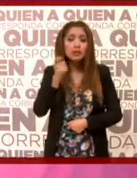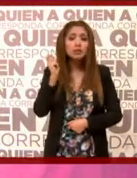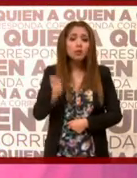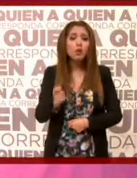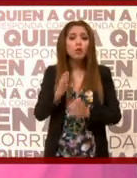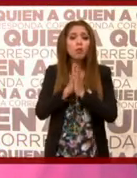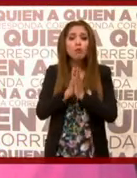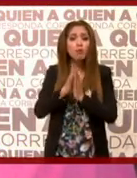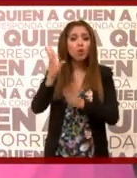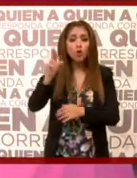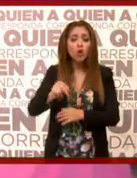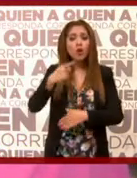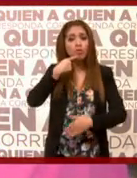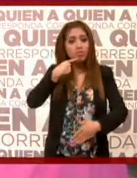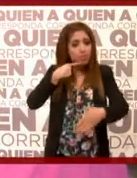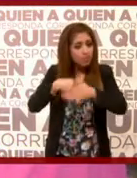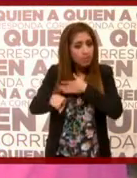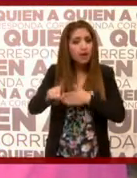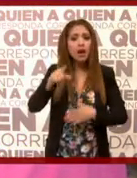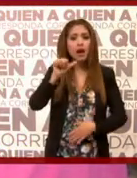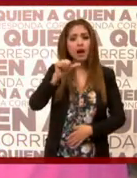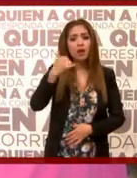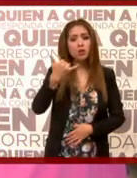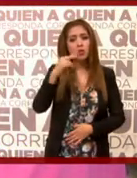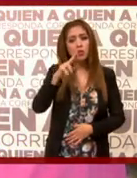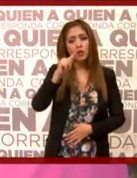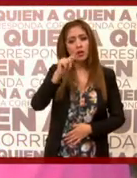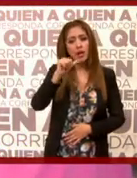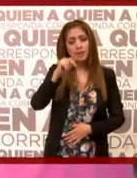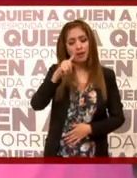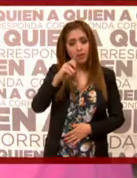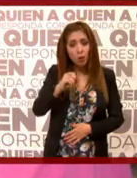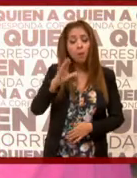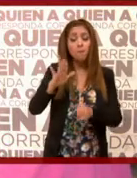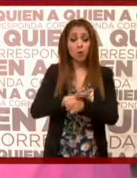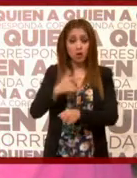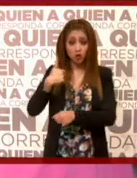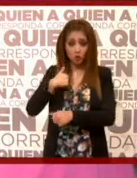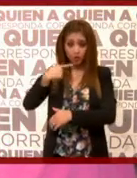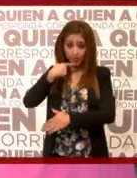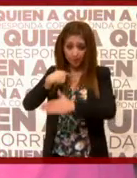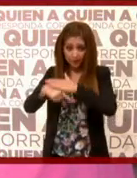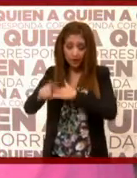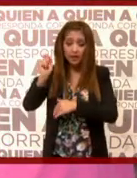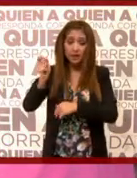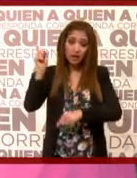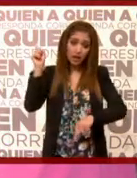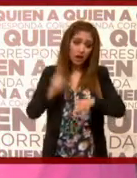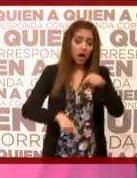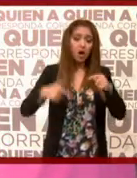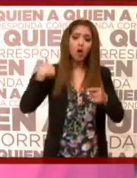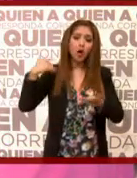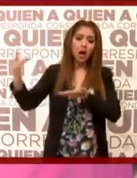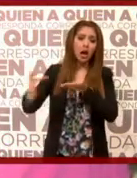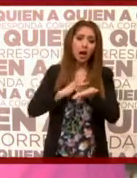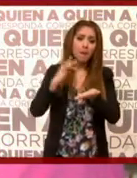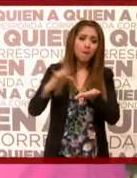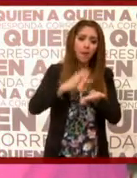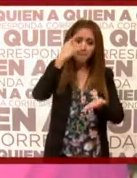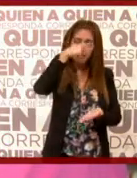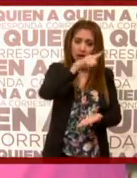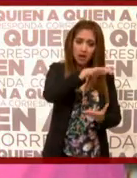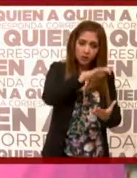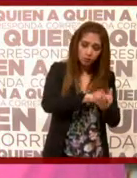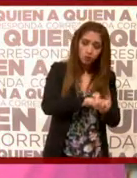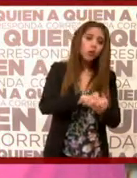que no se le demandara al ayuntamiento, porque si se demandaba al ayuntamiento nos iban a quitar todo tipo de ayuda hacia mi esposo y que no era